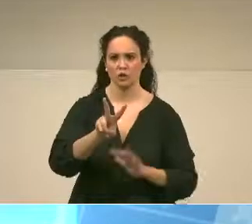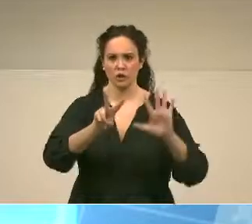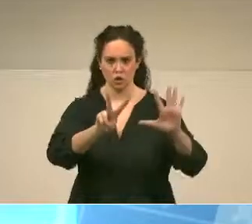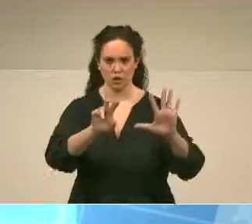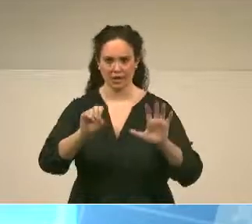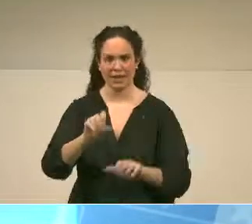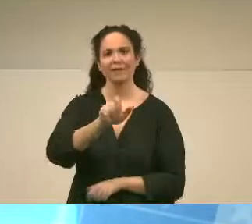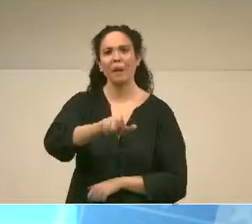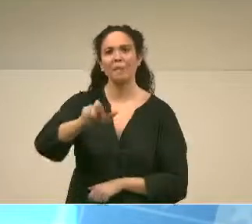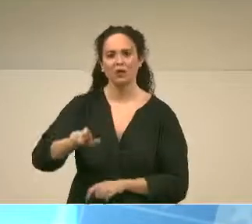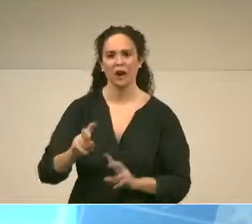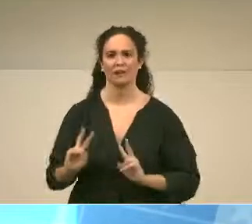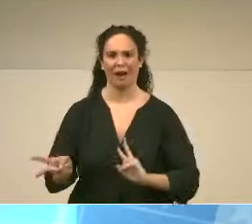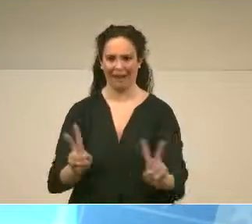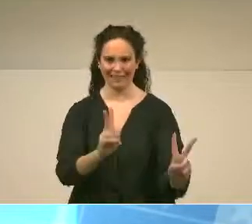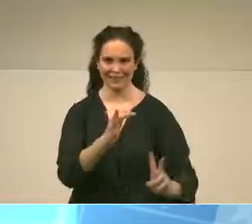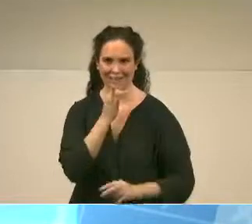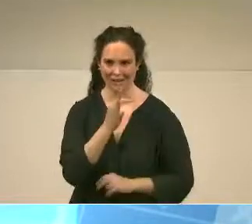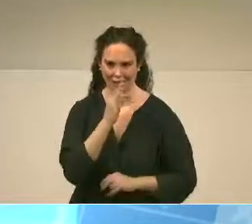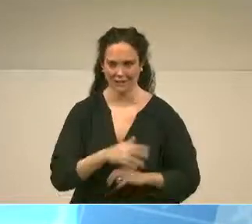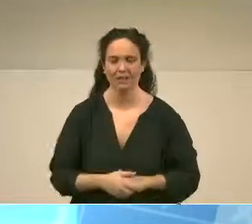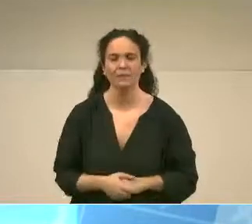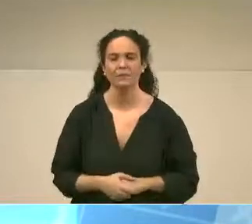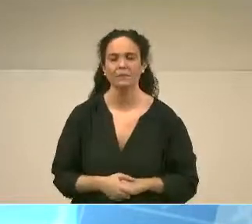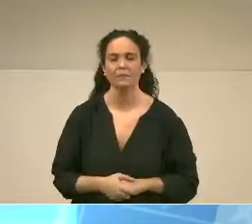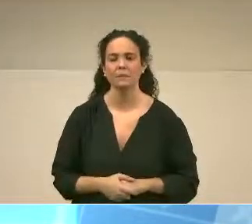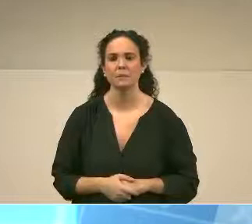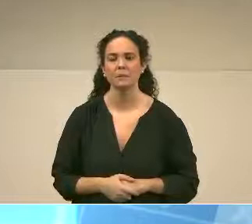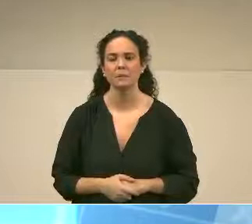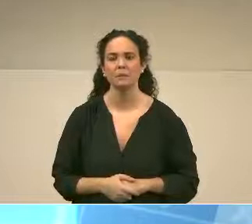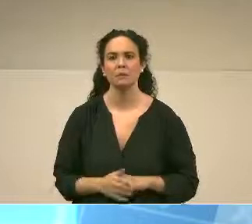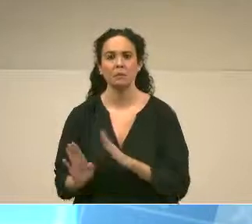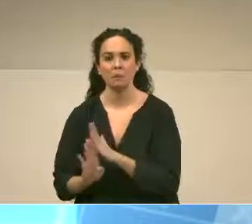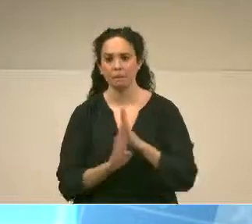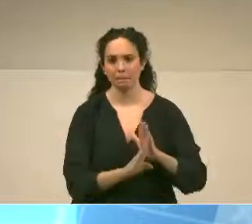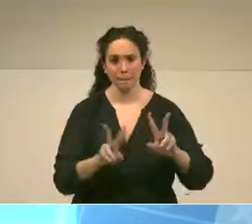9.270. Respecto a la atención